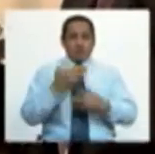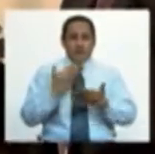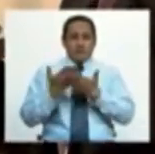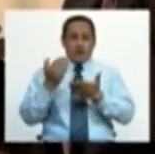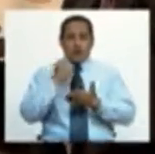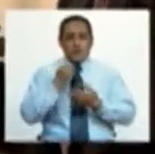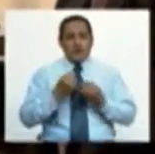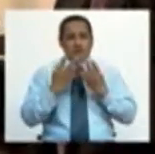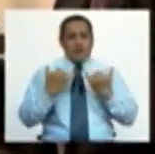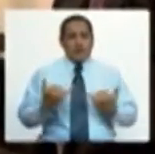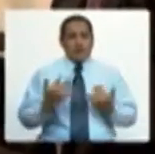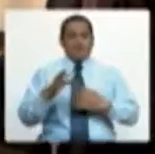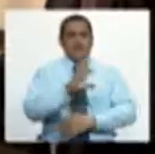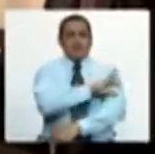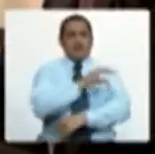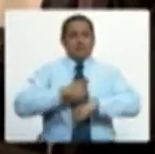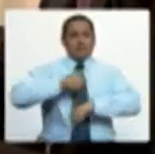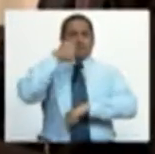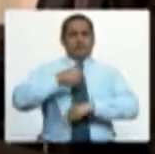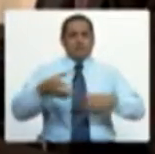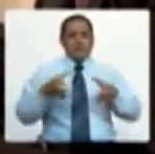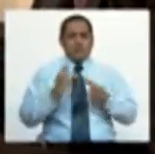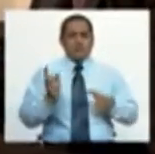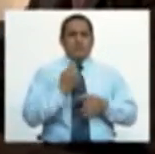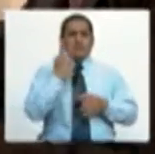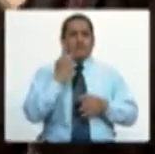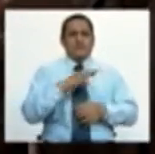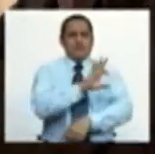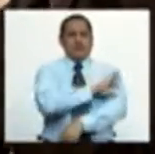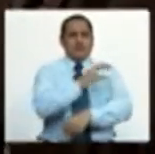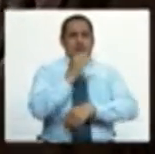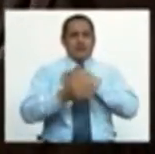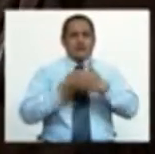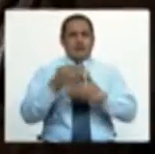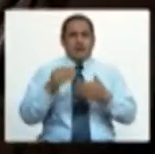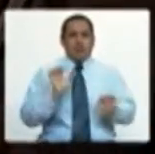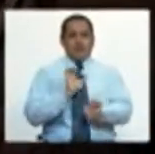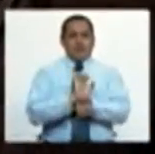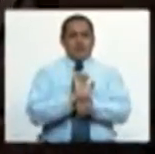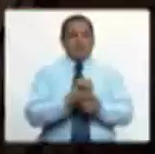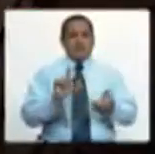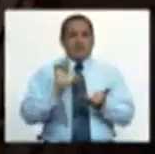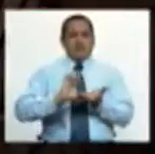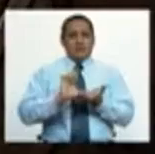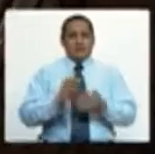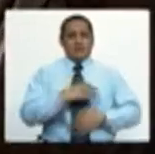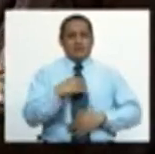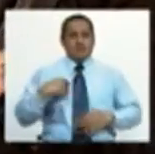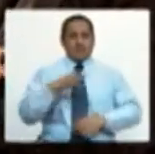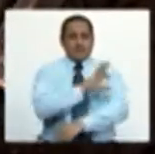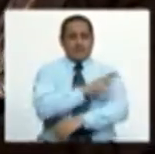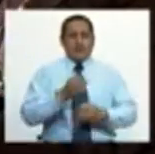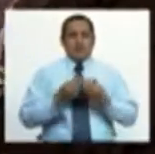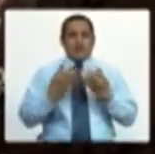Chinchay. Ha sido el doctor Alcides Chinchay Castillo, fiscal supremo adjunto de la Primera Fiscalía Suprema Transitoria en lo penal del Ministerio Público.